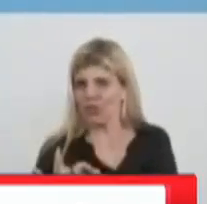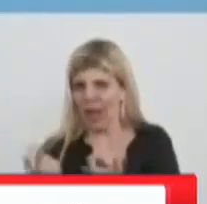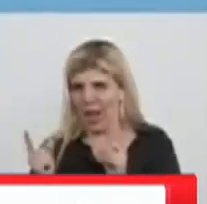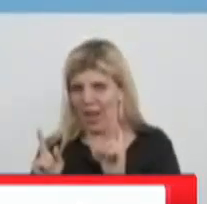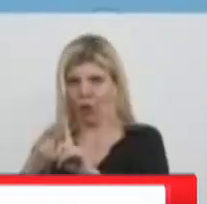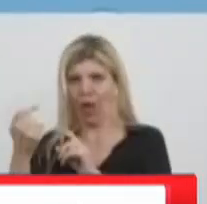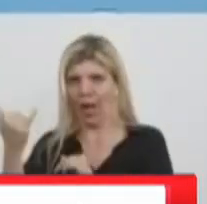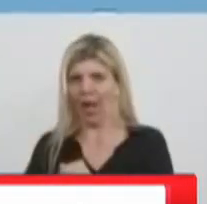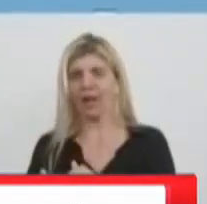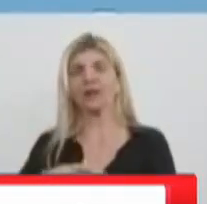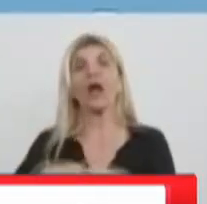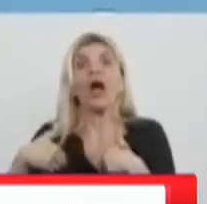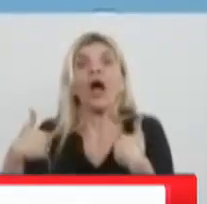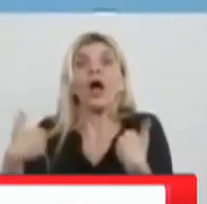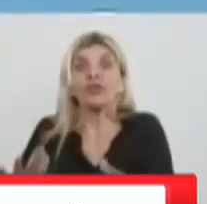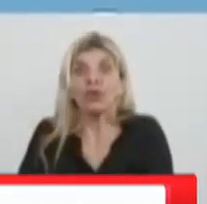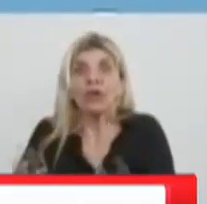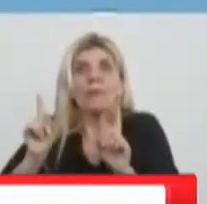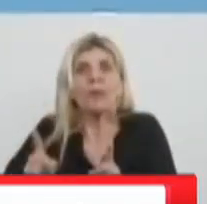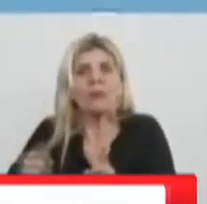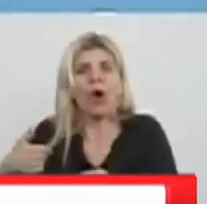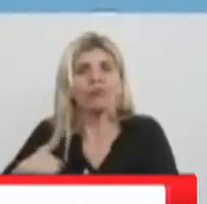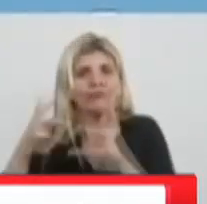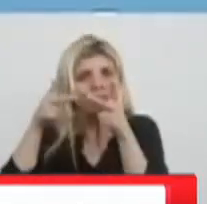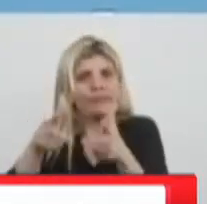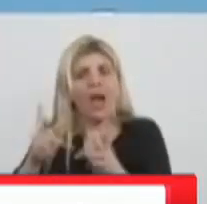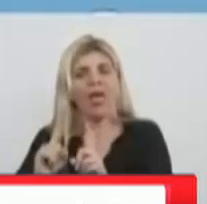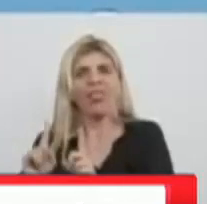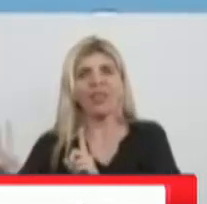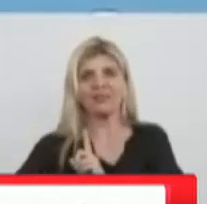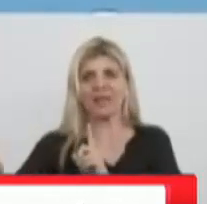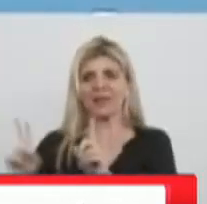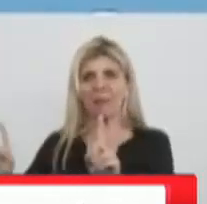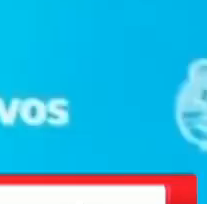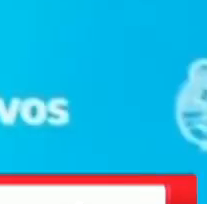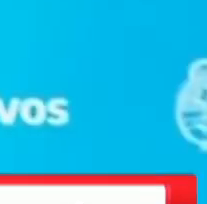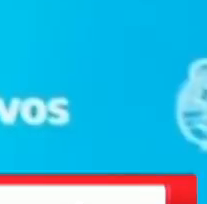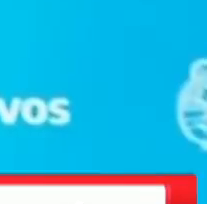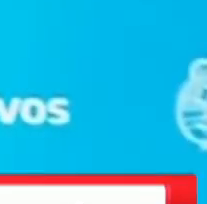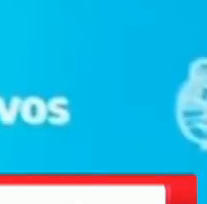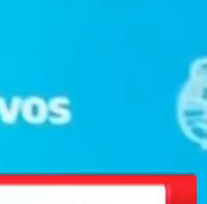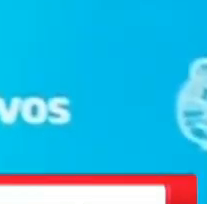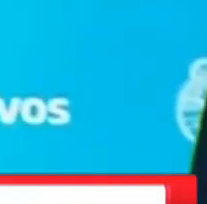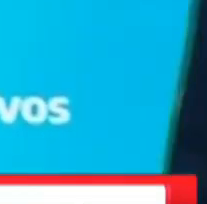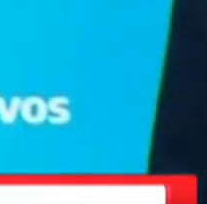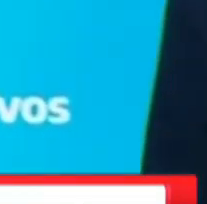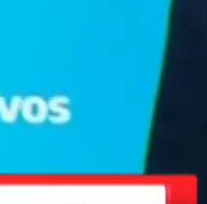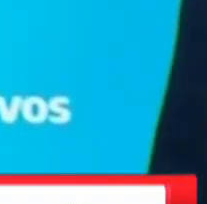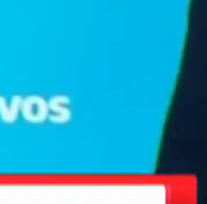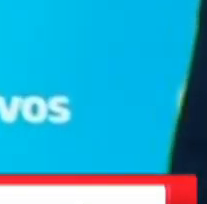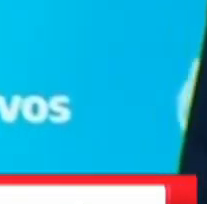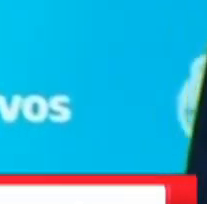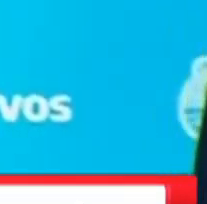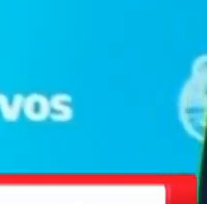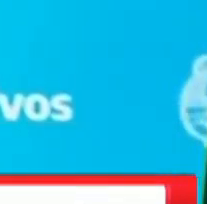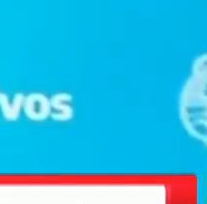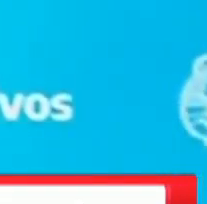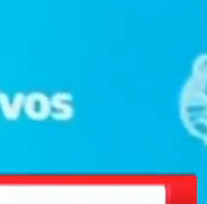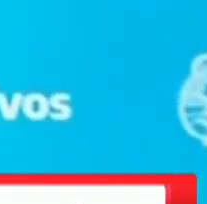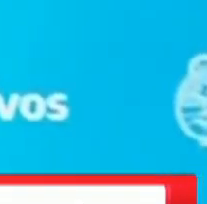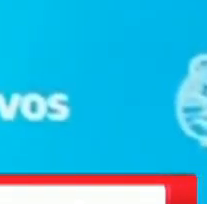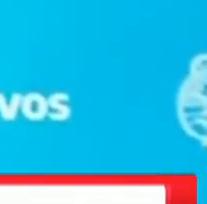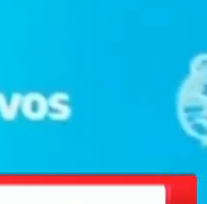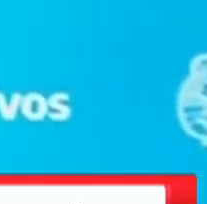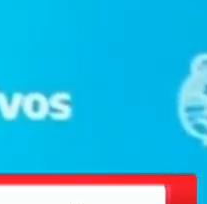hasta junio momento en el cual después del cual va a desaparecer eso por un lado por otro lado el gobierno también confirmó a